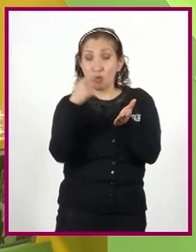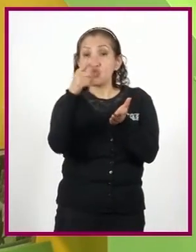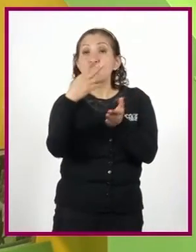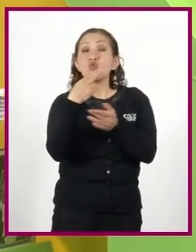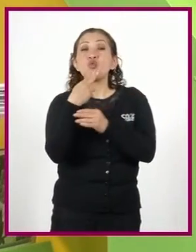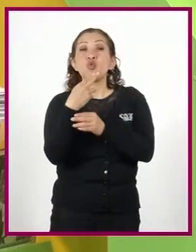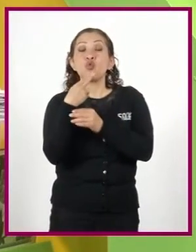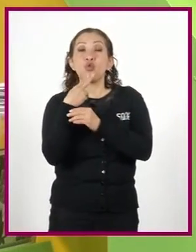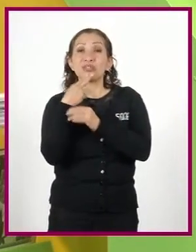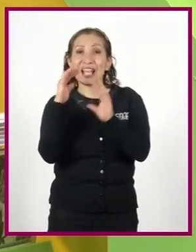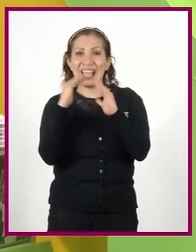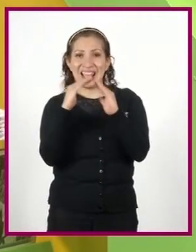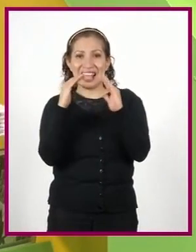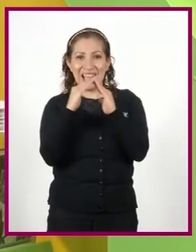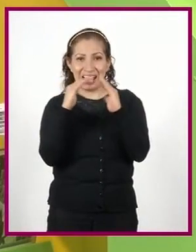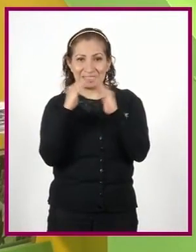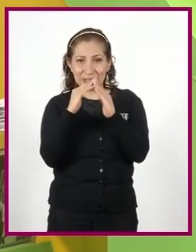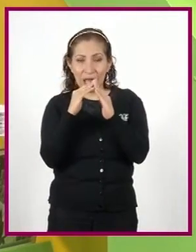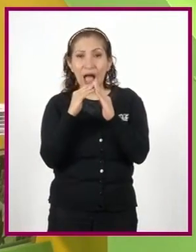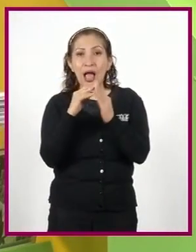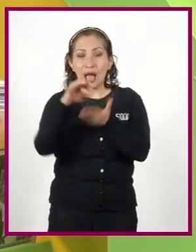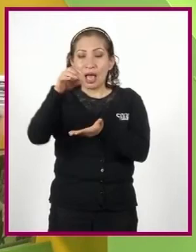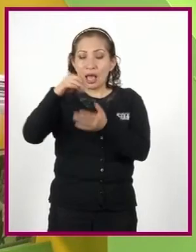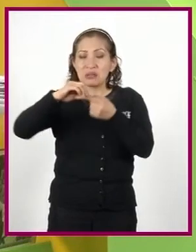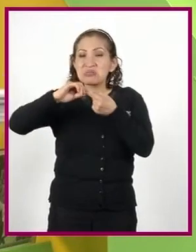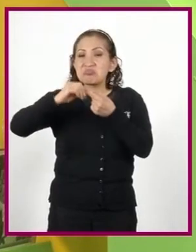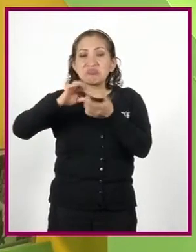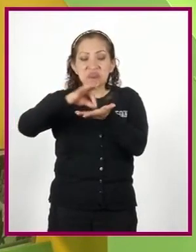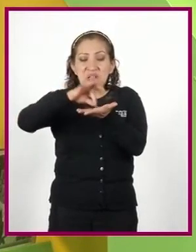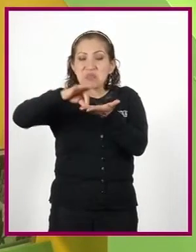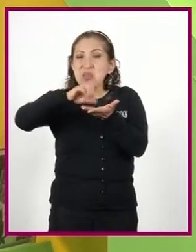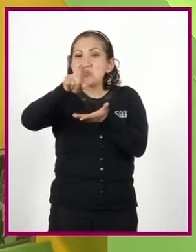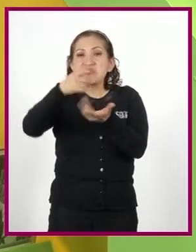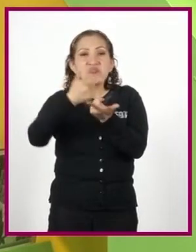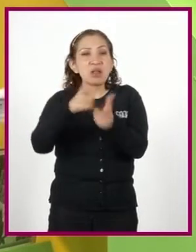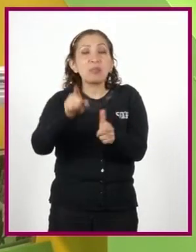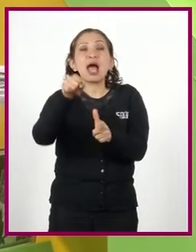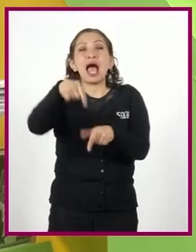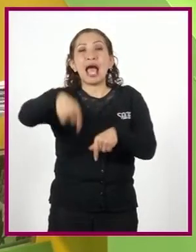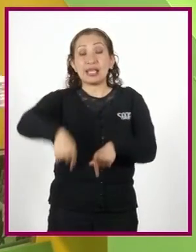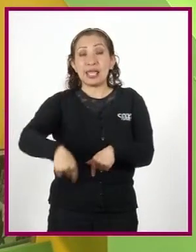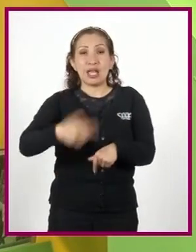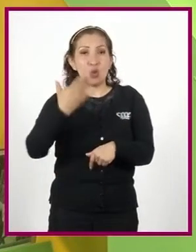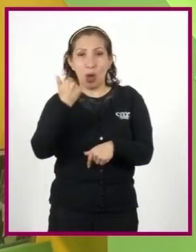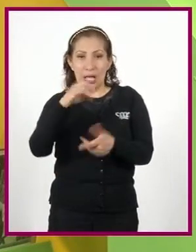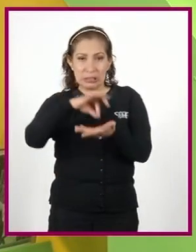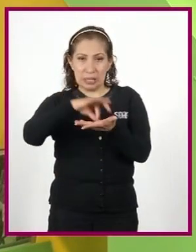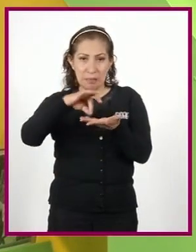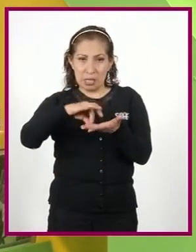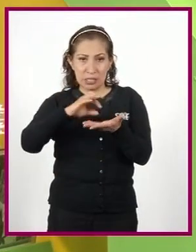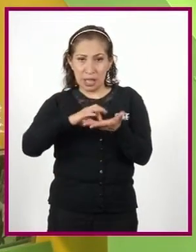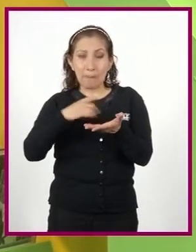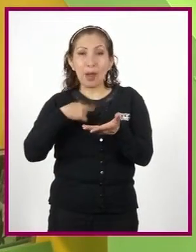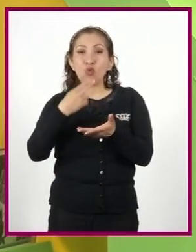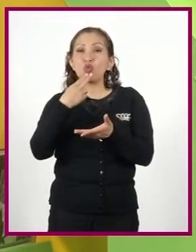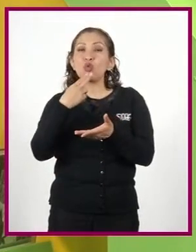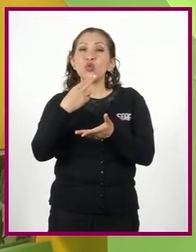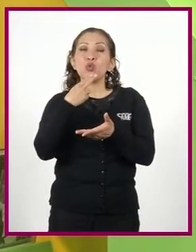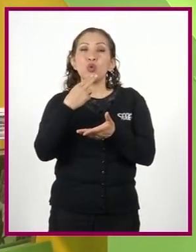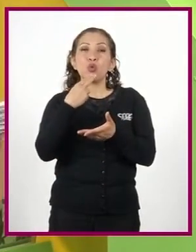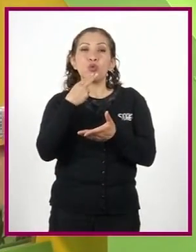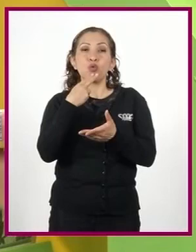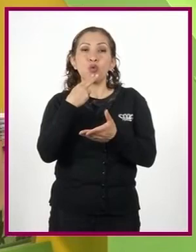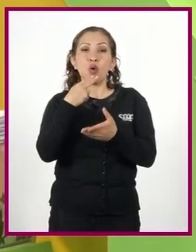utilicen ustedes en casa las semillas que tengan. Aquí, en lugar de semillas, vamos a